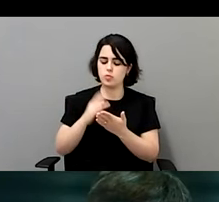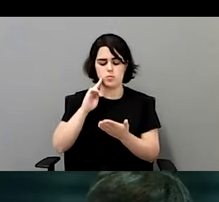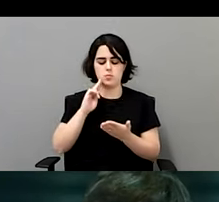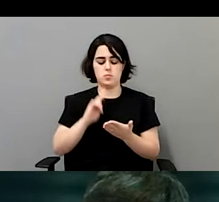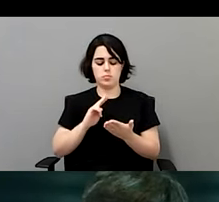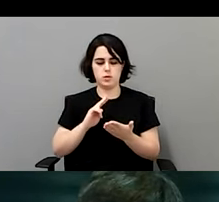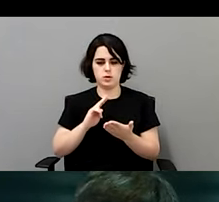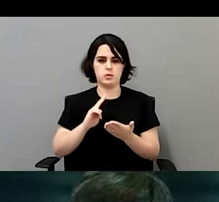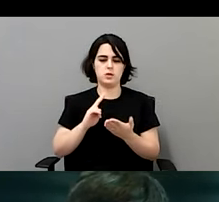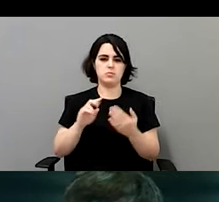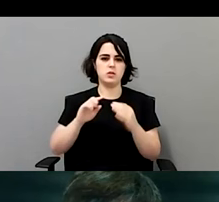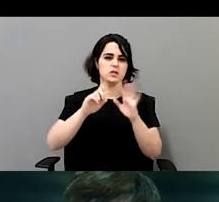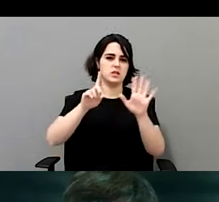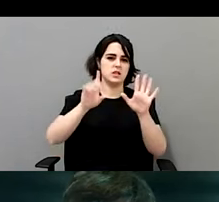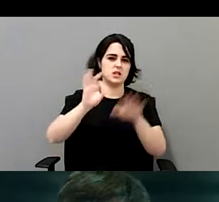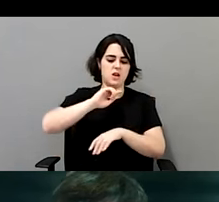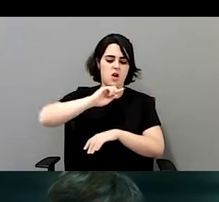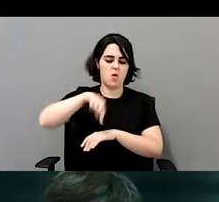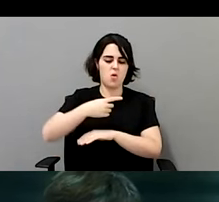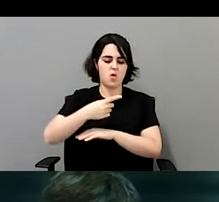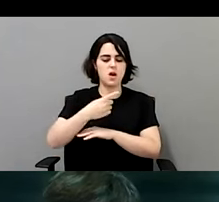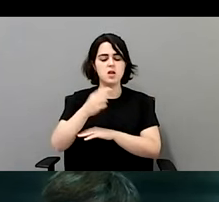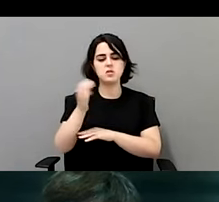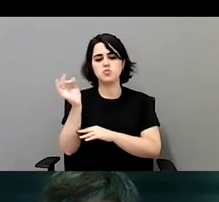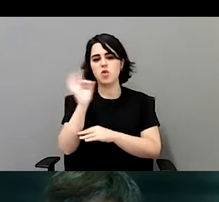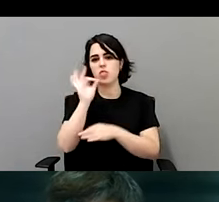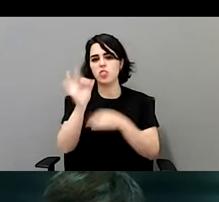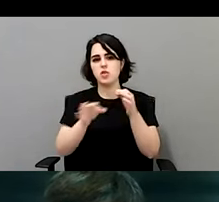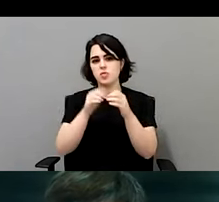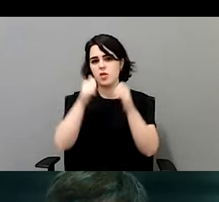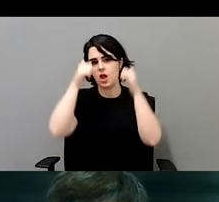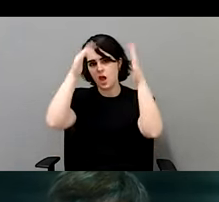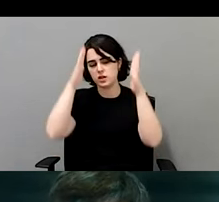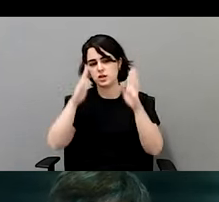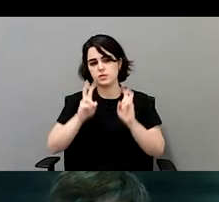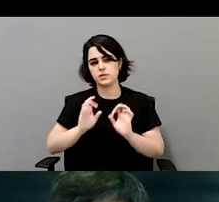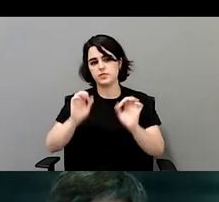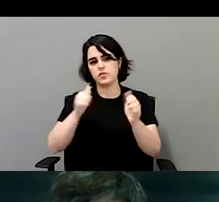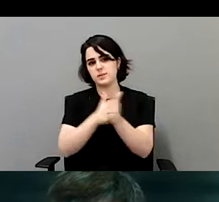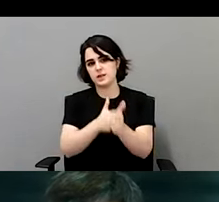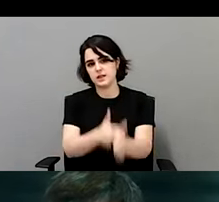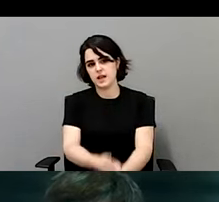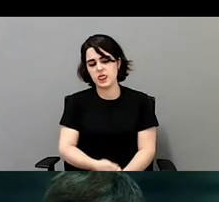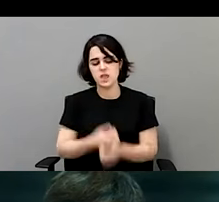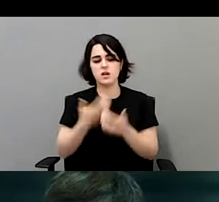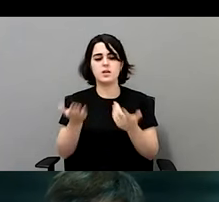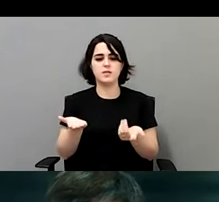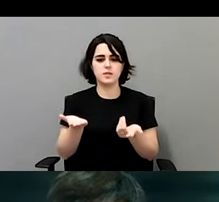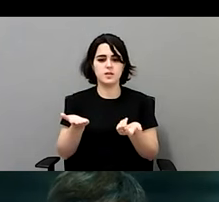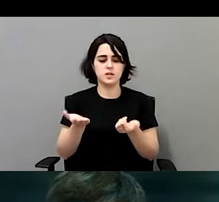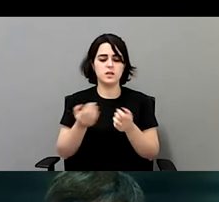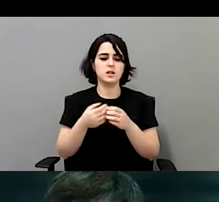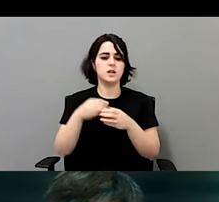cursos de 60 horas, o un ciclo de atención a la dependencia, en instituciones,